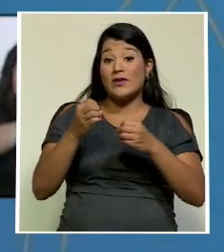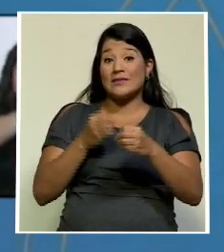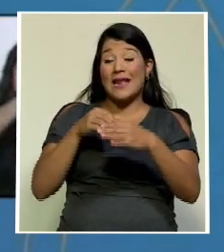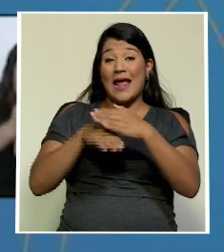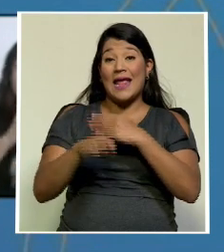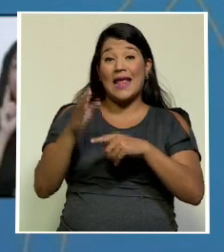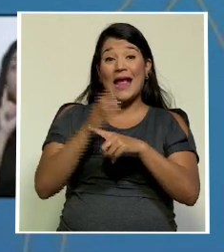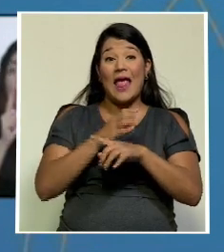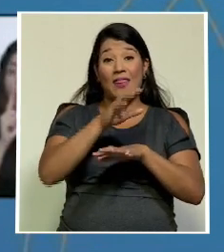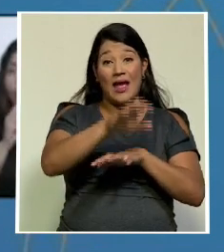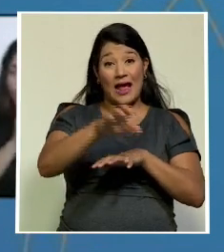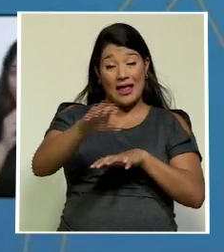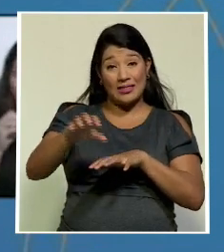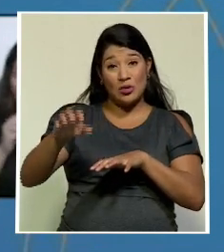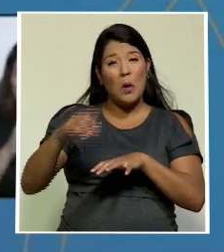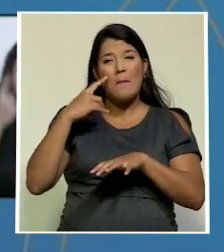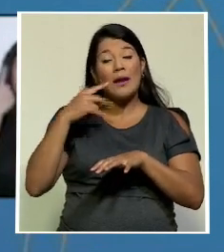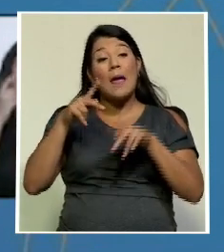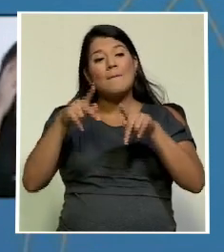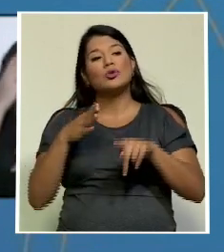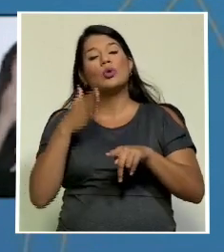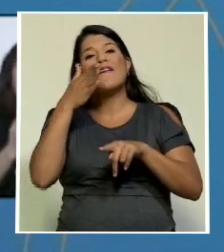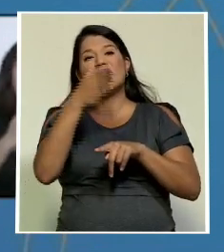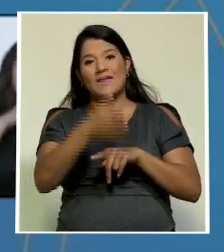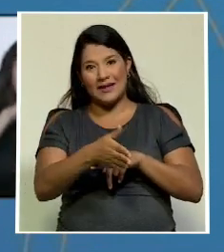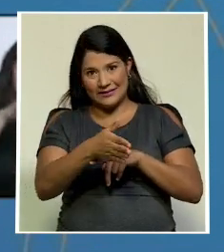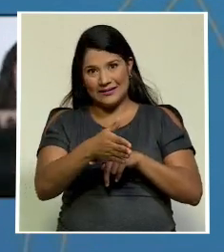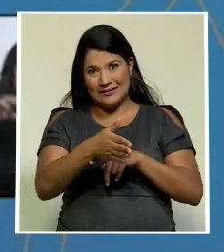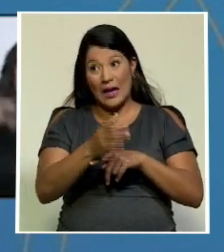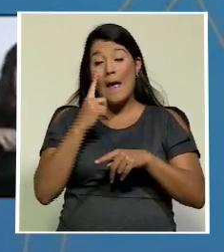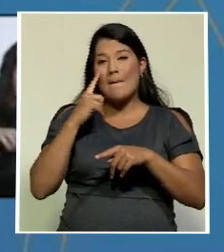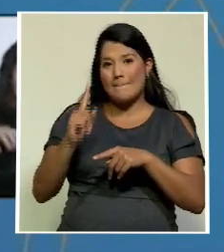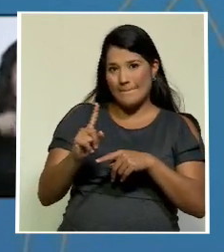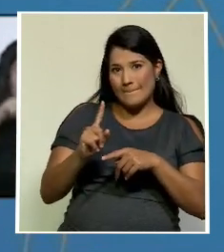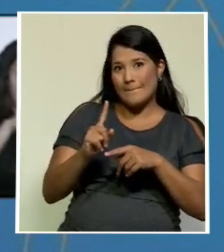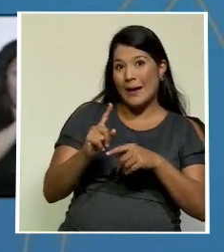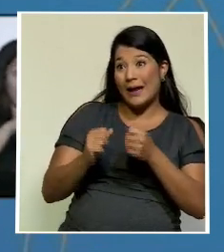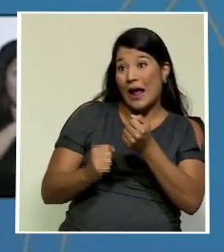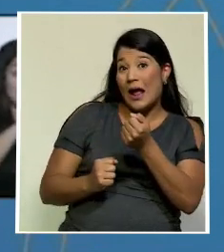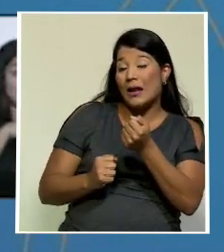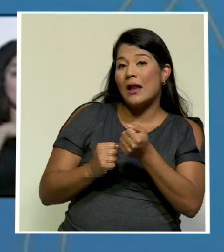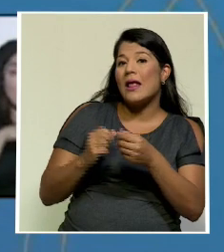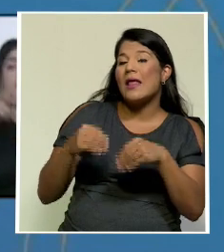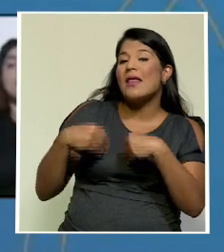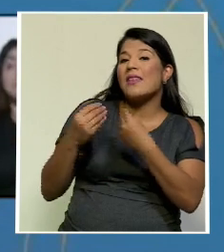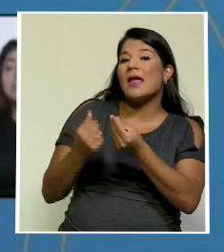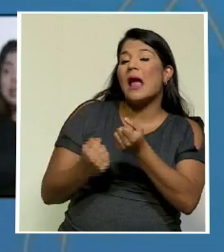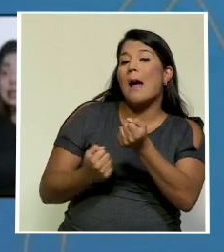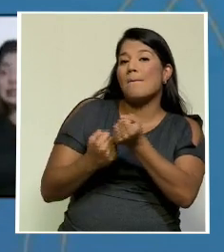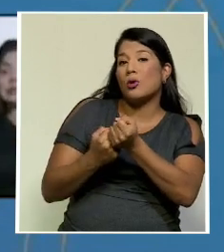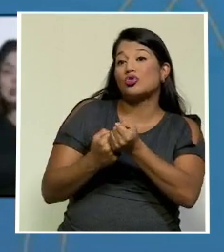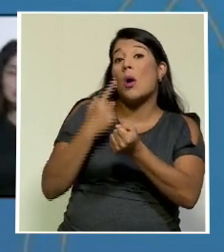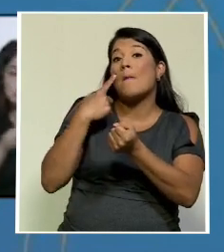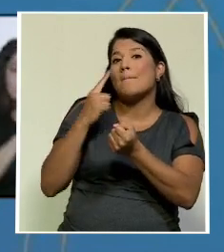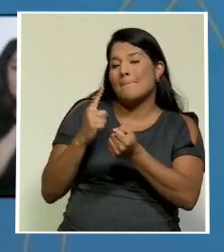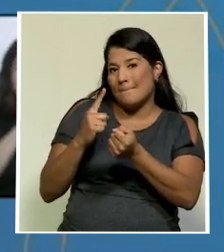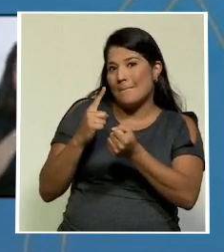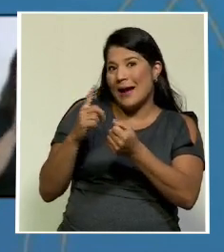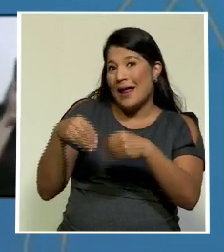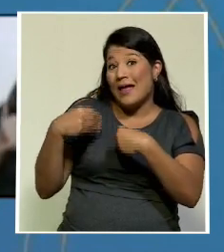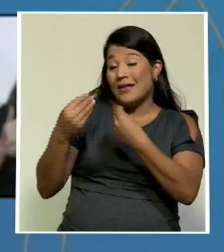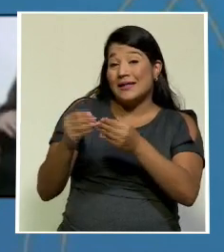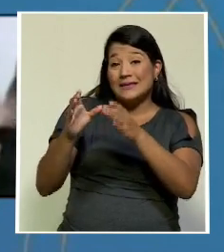que puedan llegar y les den asistencia para poder generar su certificado, o que se los impriman y que puedan salir ustedes